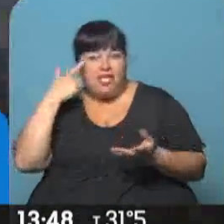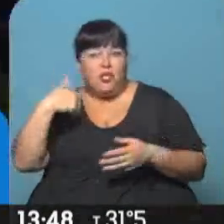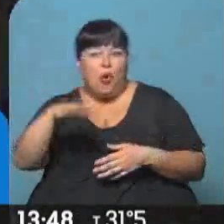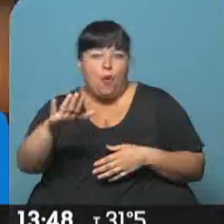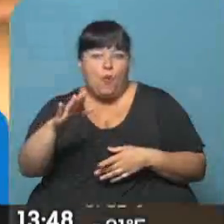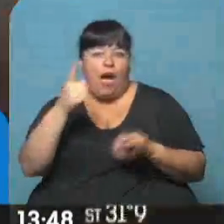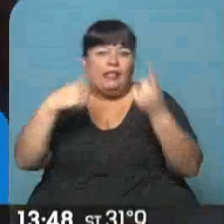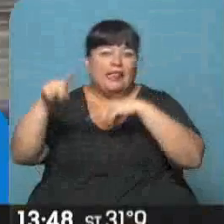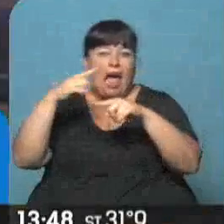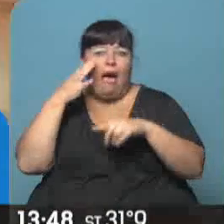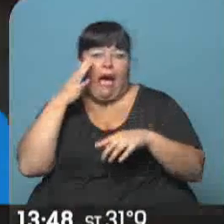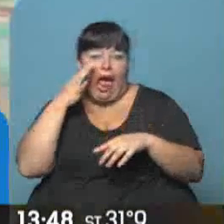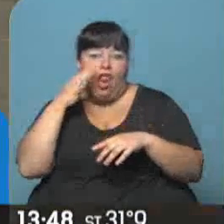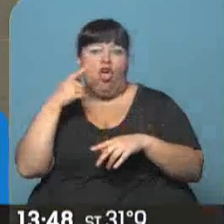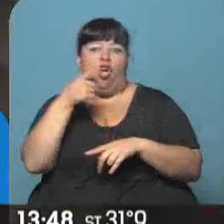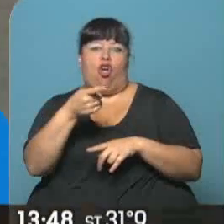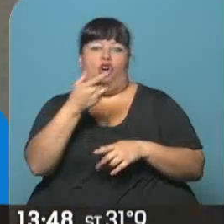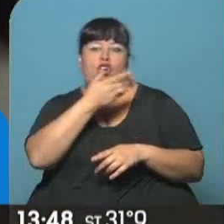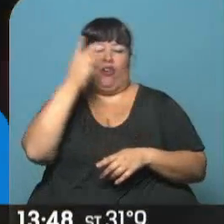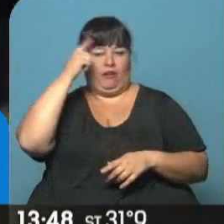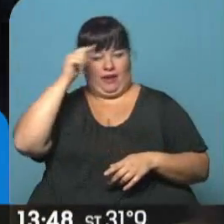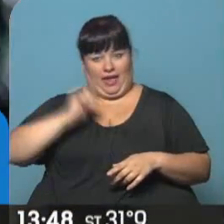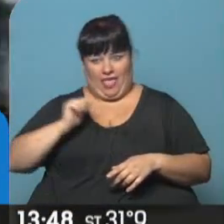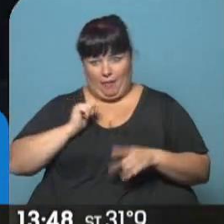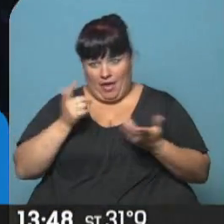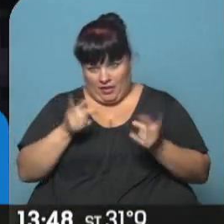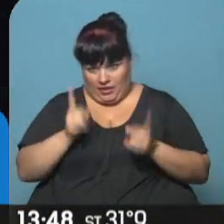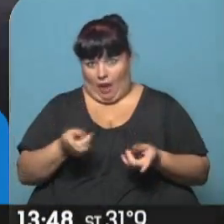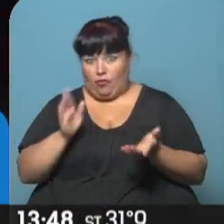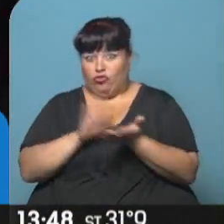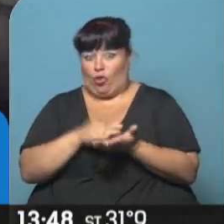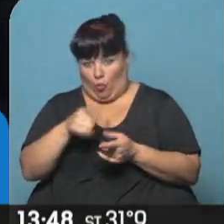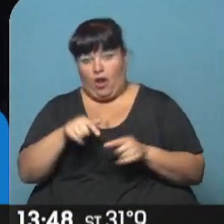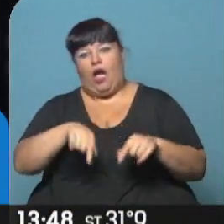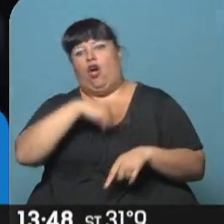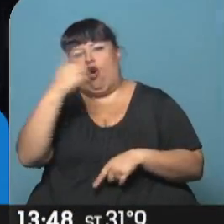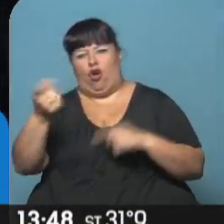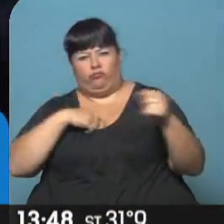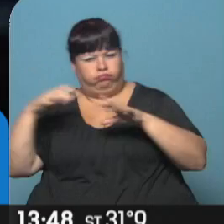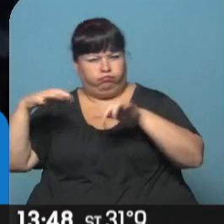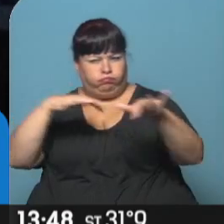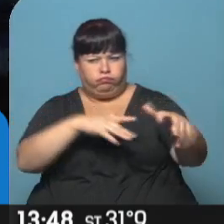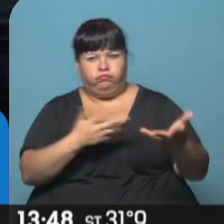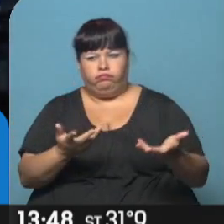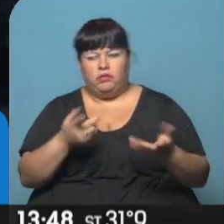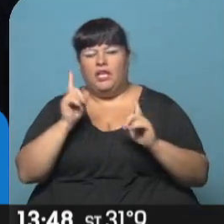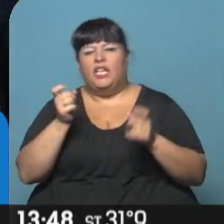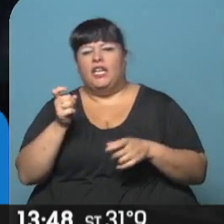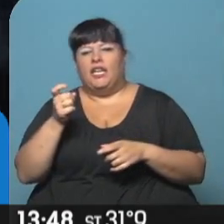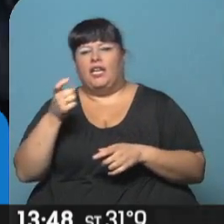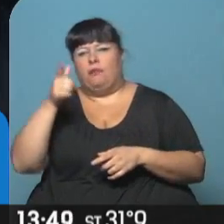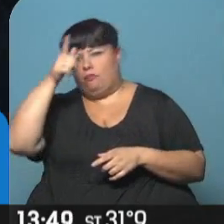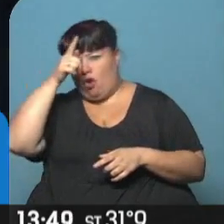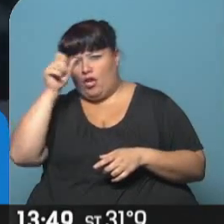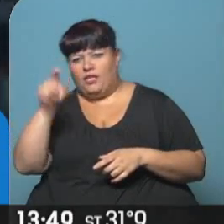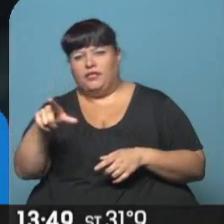alguna gestión ante Gendarmería Nacional a partir también de lo que ha sucedido. Bueno, acá hay otra corrida entre los